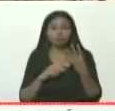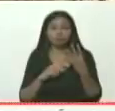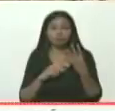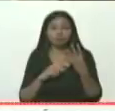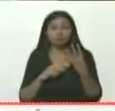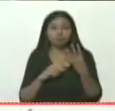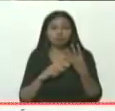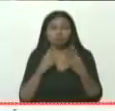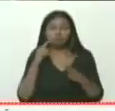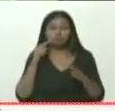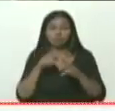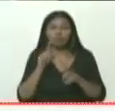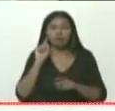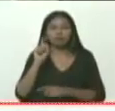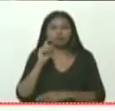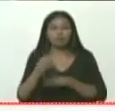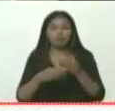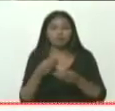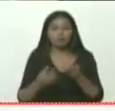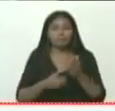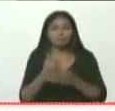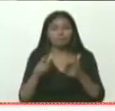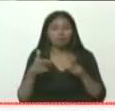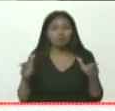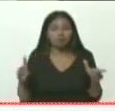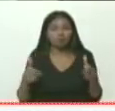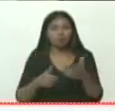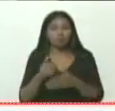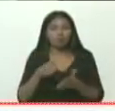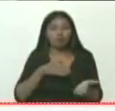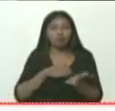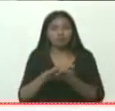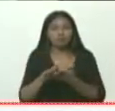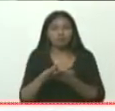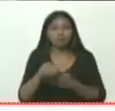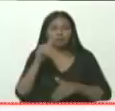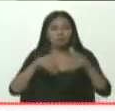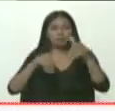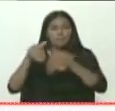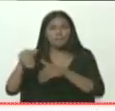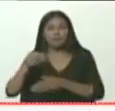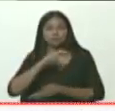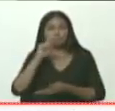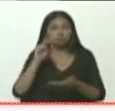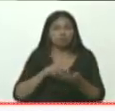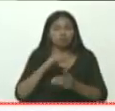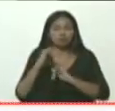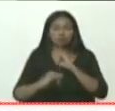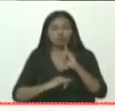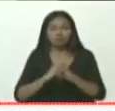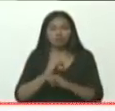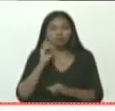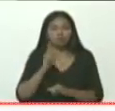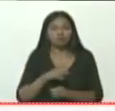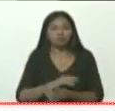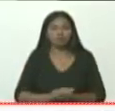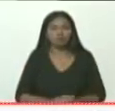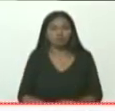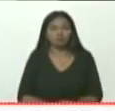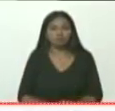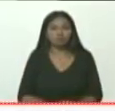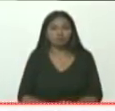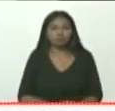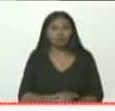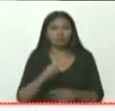se ha definido la necesidad de las más amplias garantías electorales nacionales e internacionales para